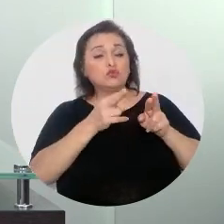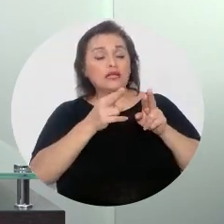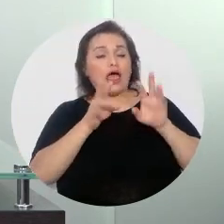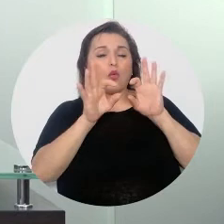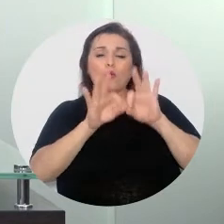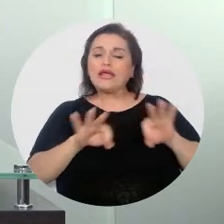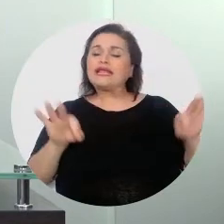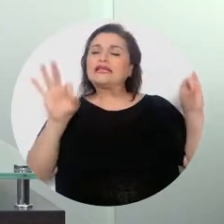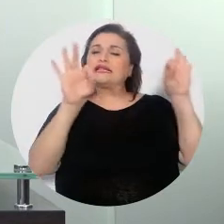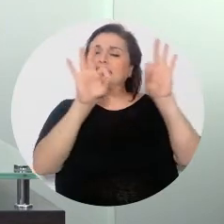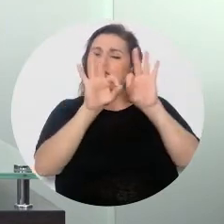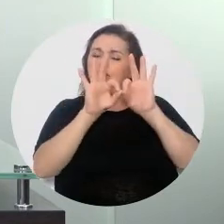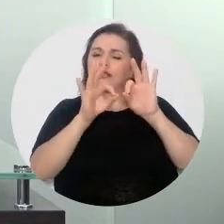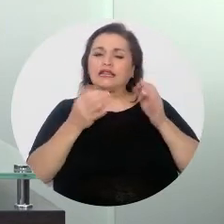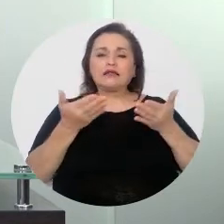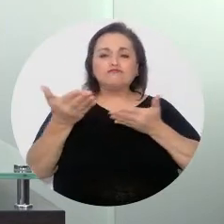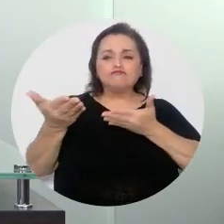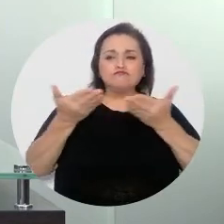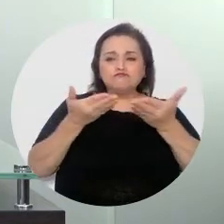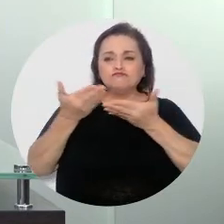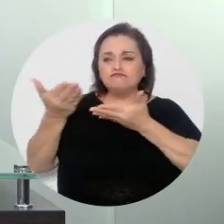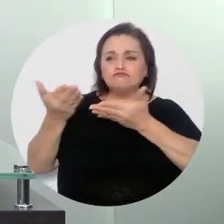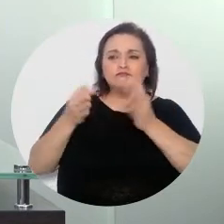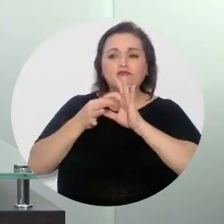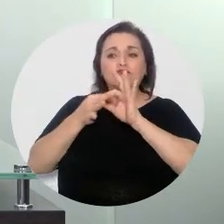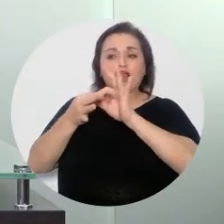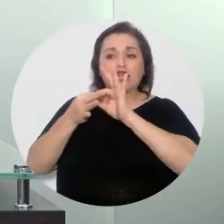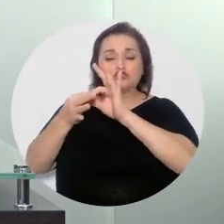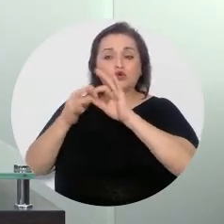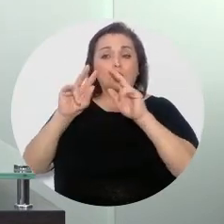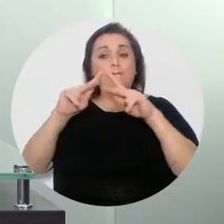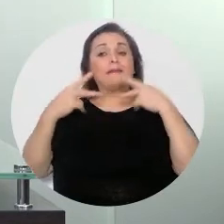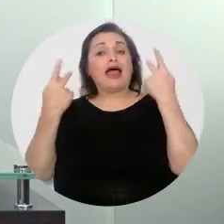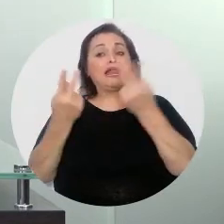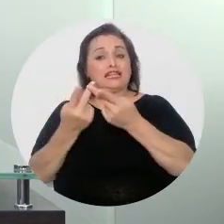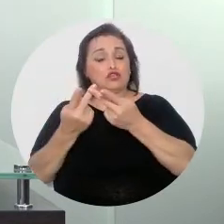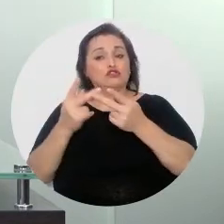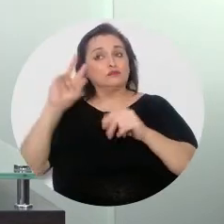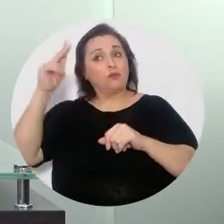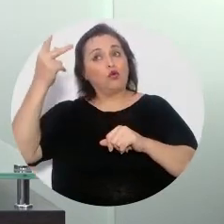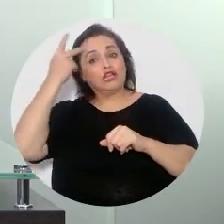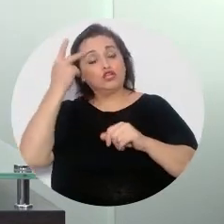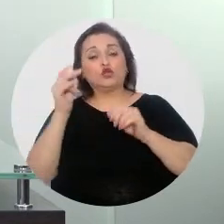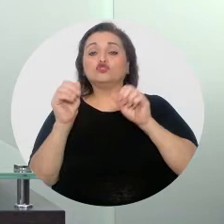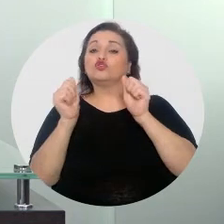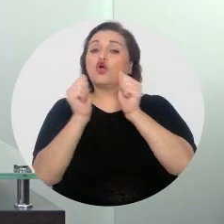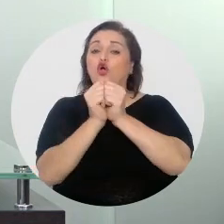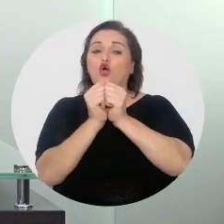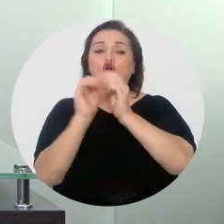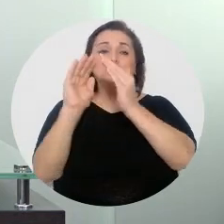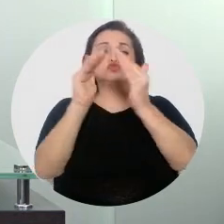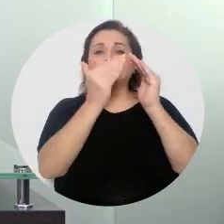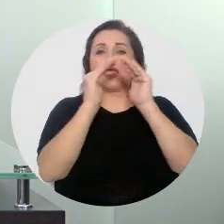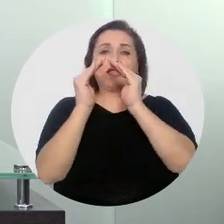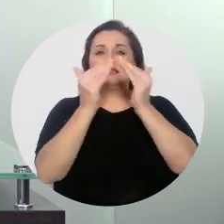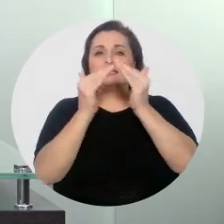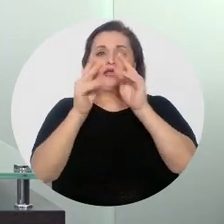la importantísima interrelación de los partidos políticos con la ciudadanía